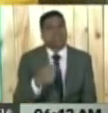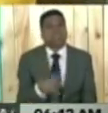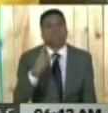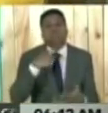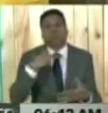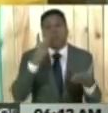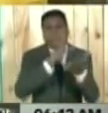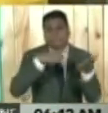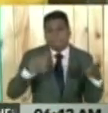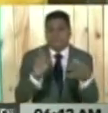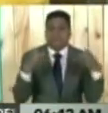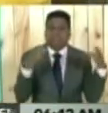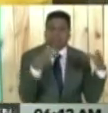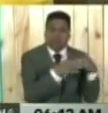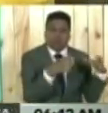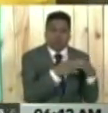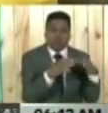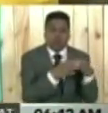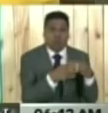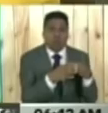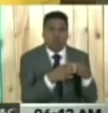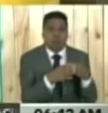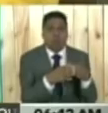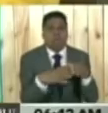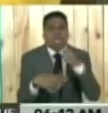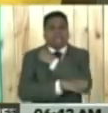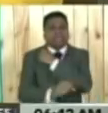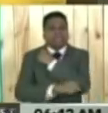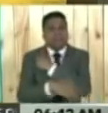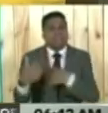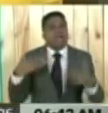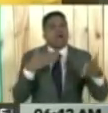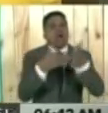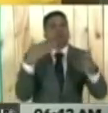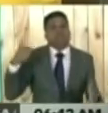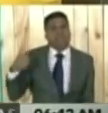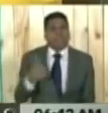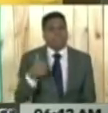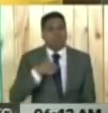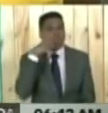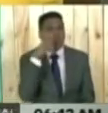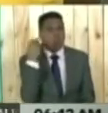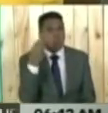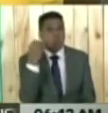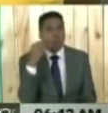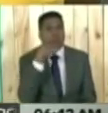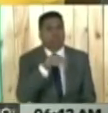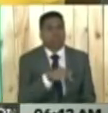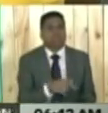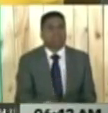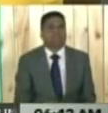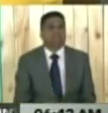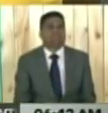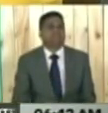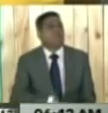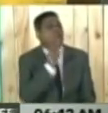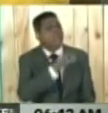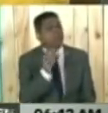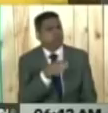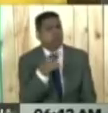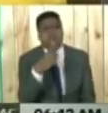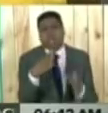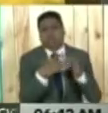parte del Comité de Víctimas contra el Fraude de la MUT. Somos una organización de jóvenes aquí de Caracas que... Bueno, de jóvenes no, hay personas de todas las